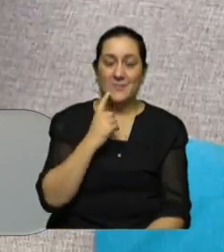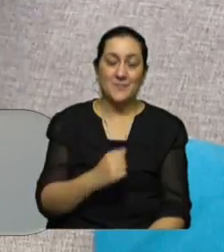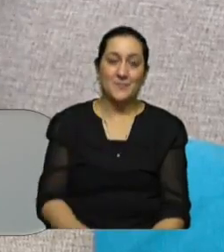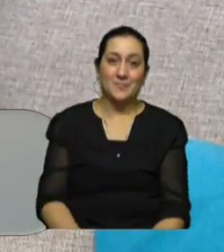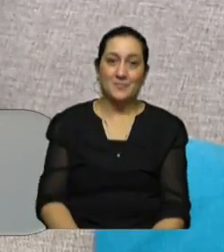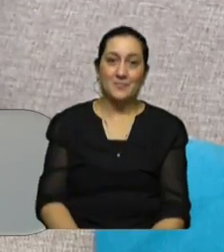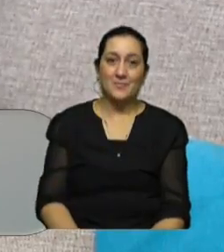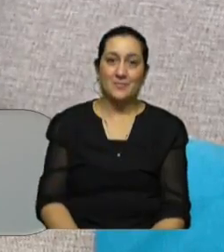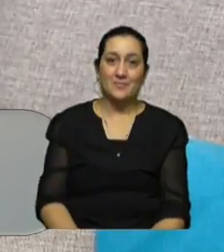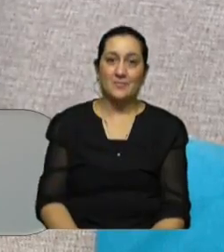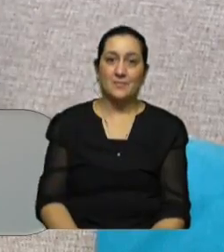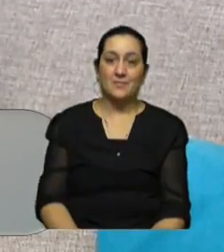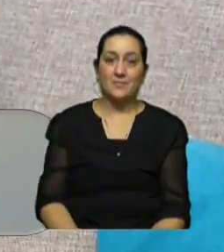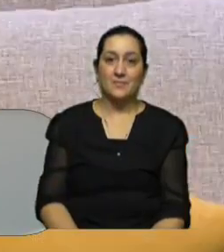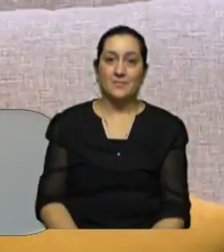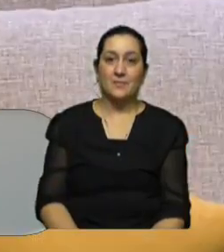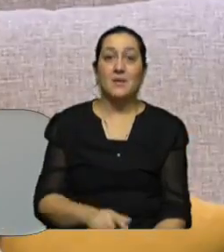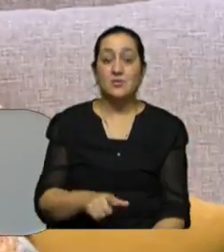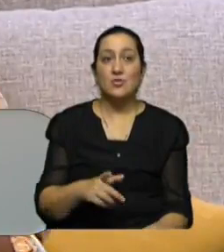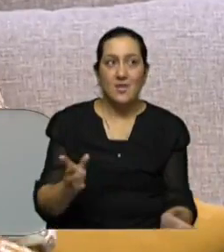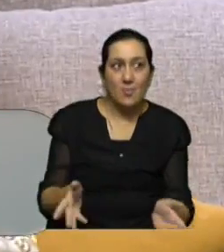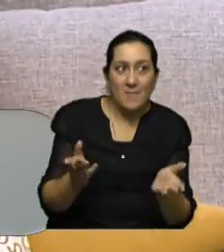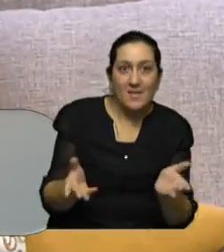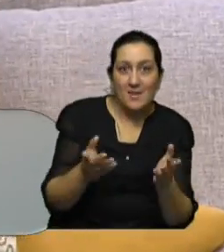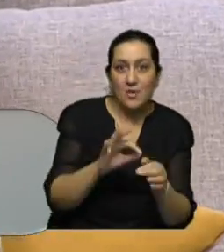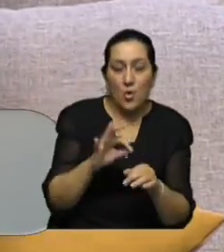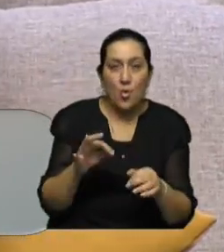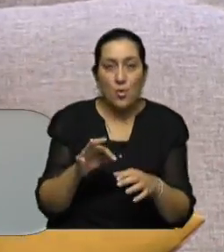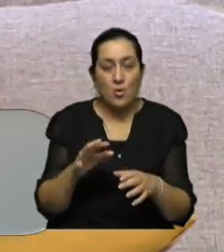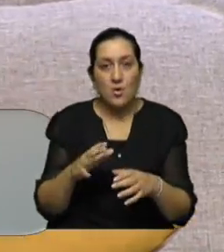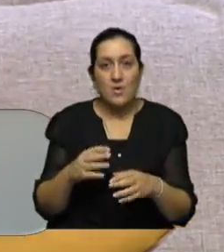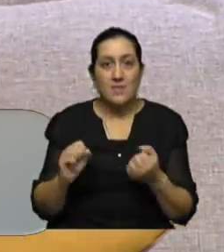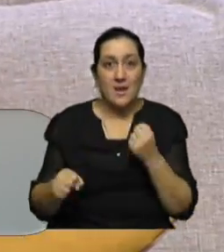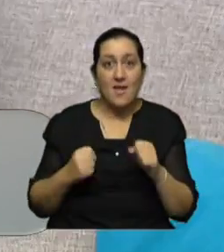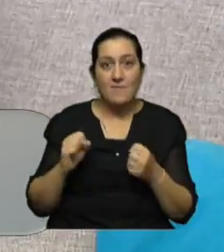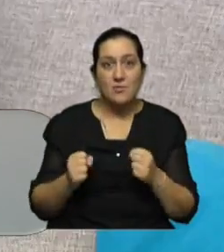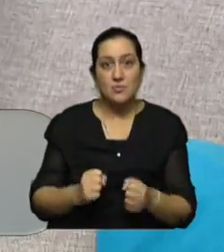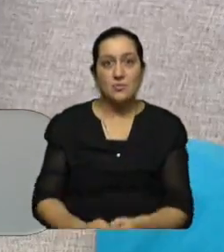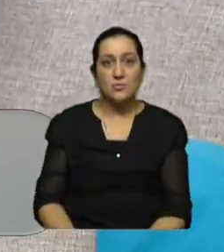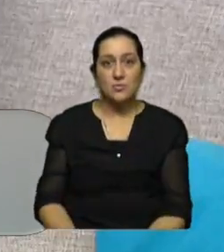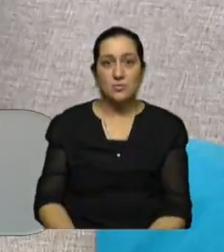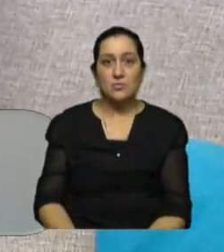No sé. ¿Es un plus? ¿Te da para adelante o es como un peso ganar o perder?